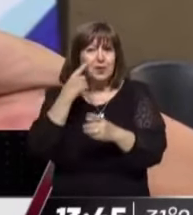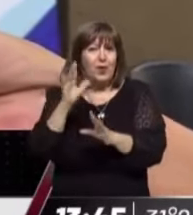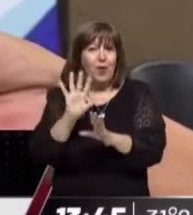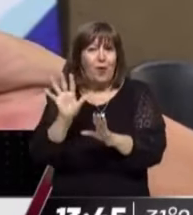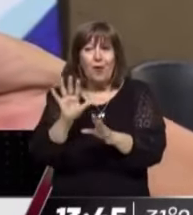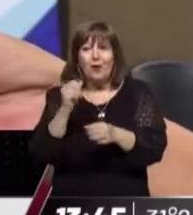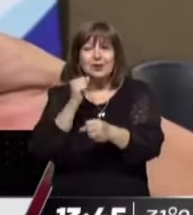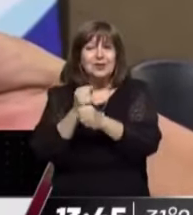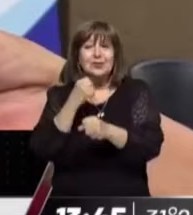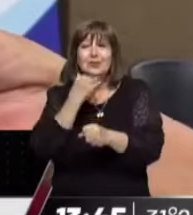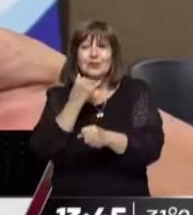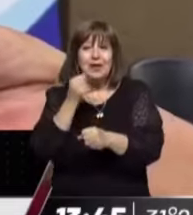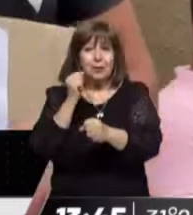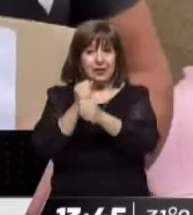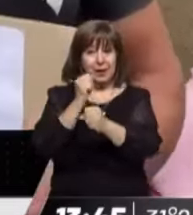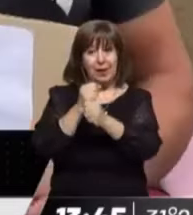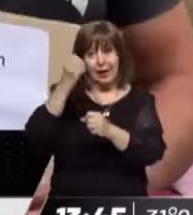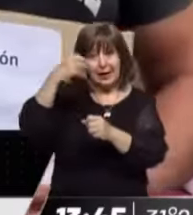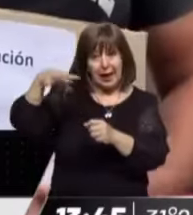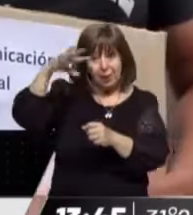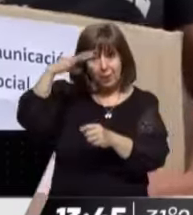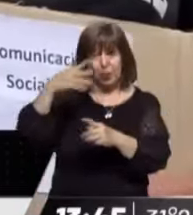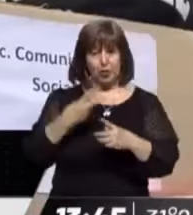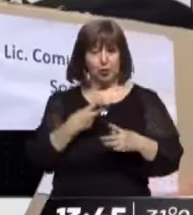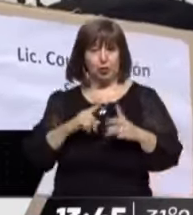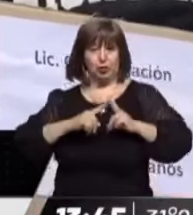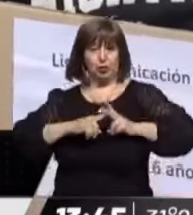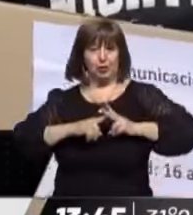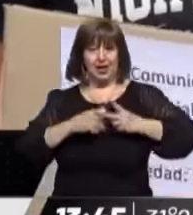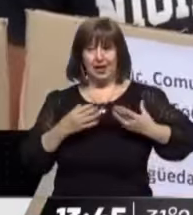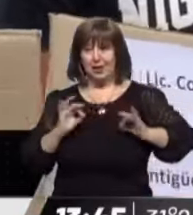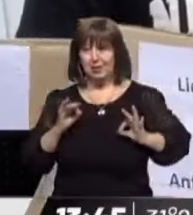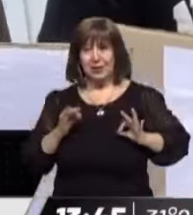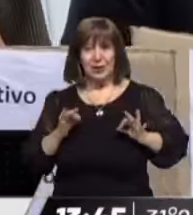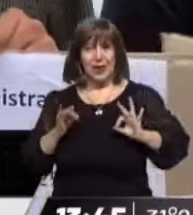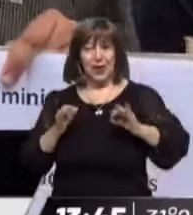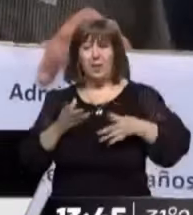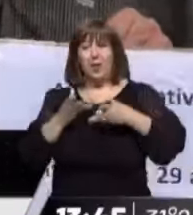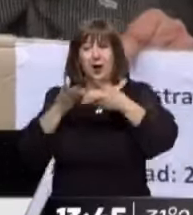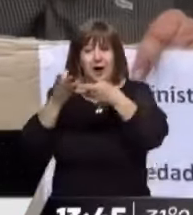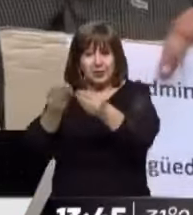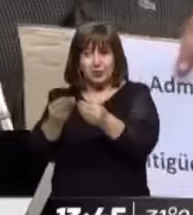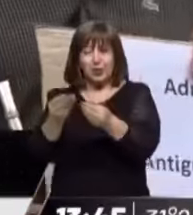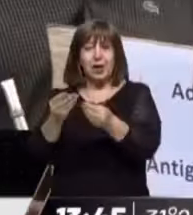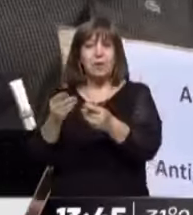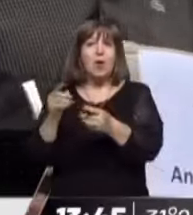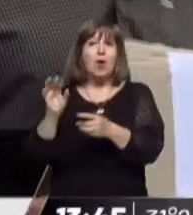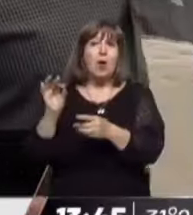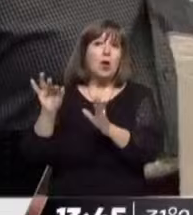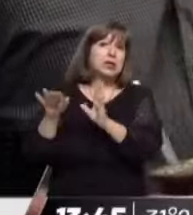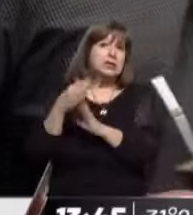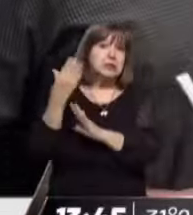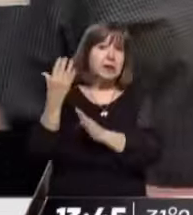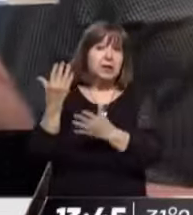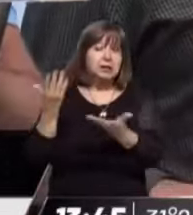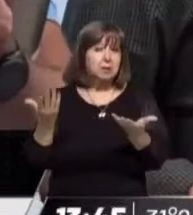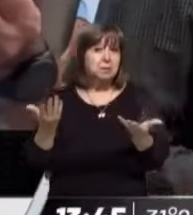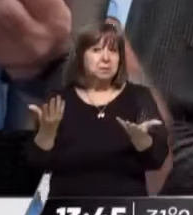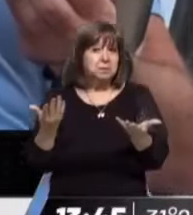es una situación de de desarraigo una situación